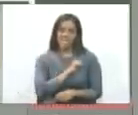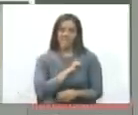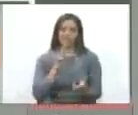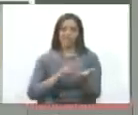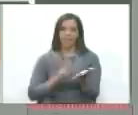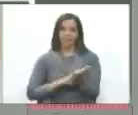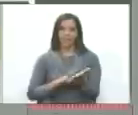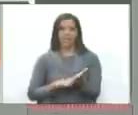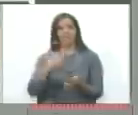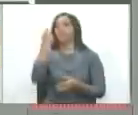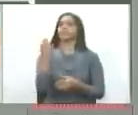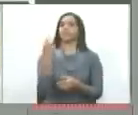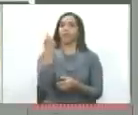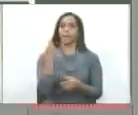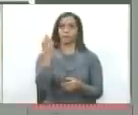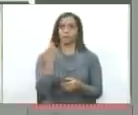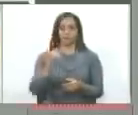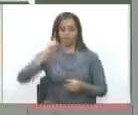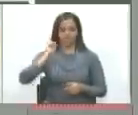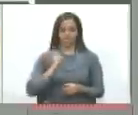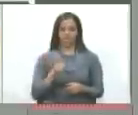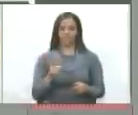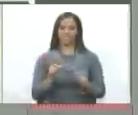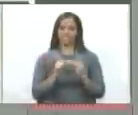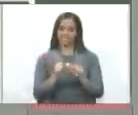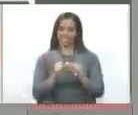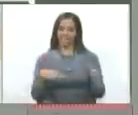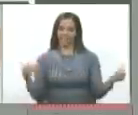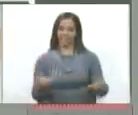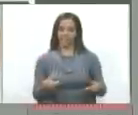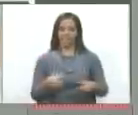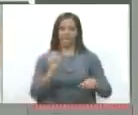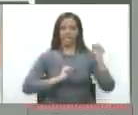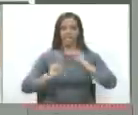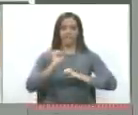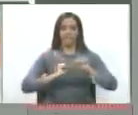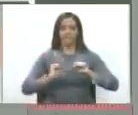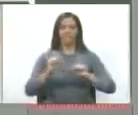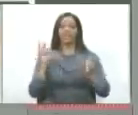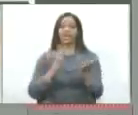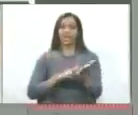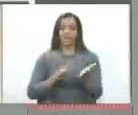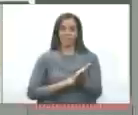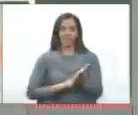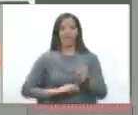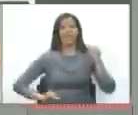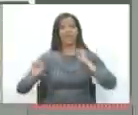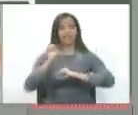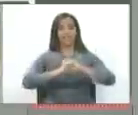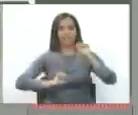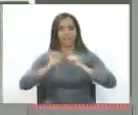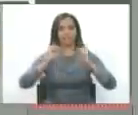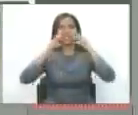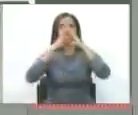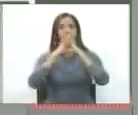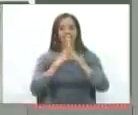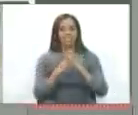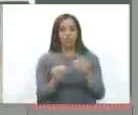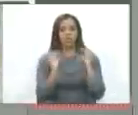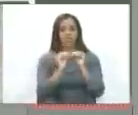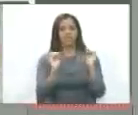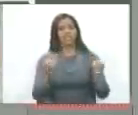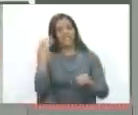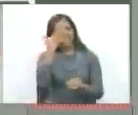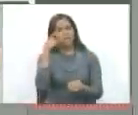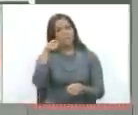nuestros diputados deben perseverar en la defensa de la verdad, en la defensa de todas estas denuncias. ¿Qué te parece a